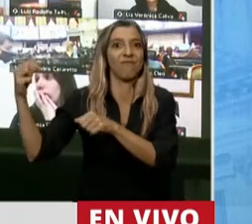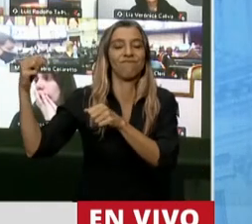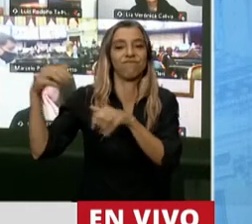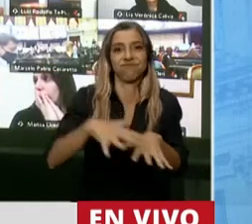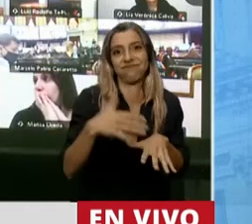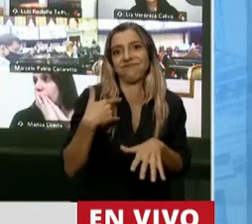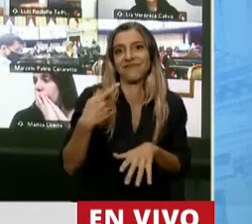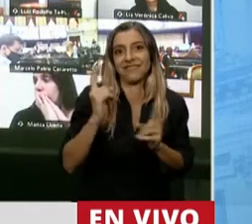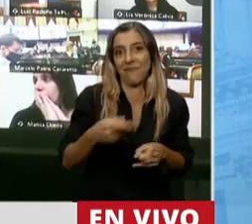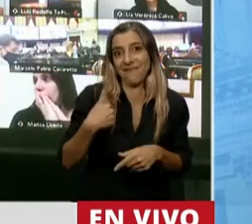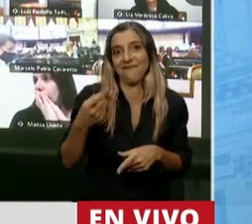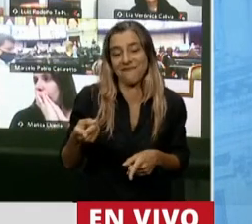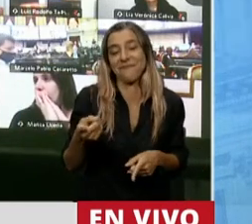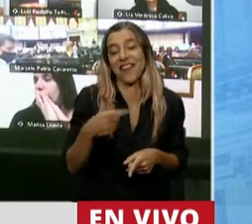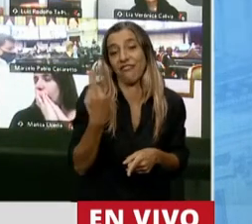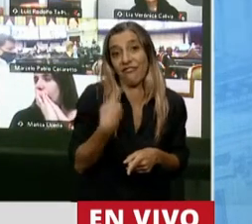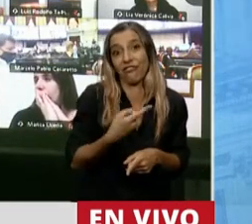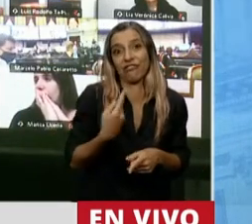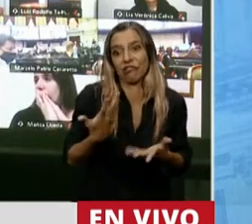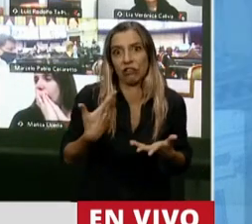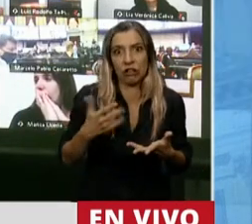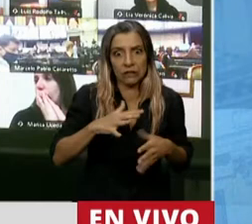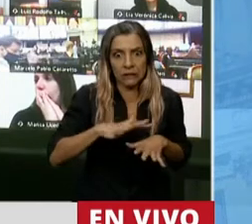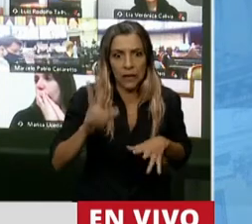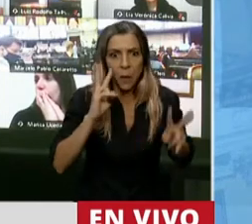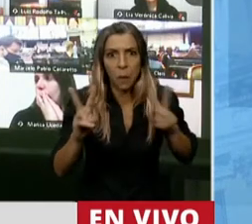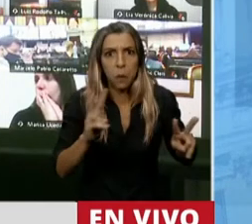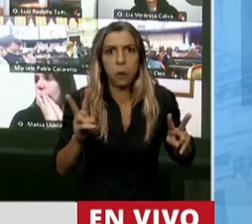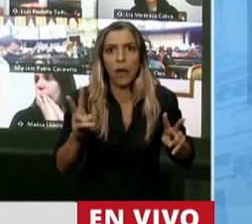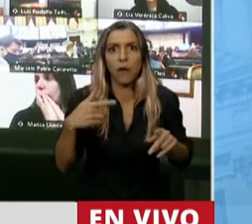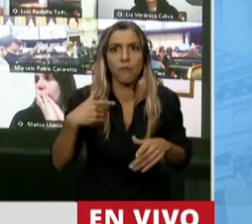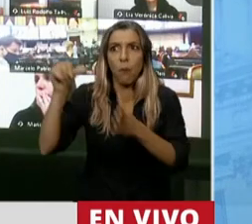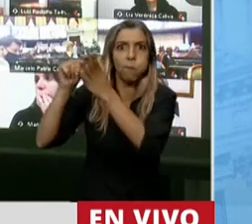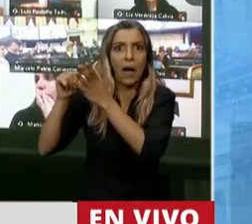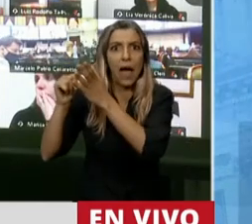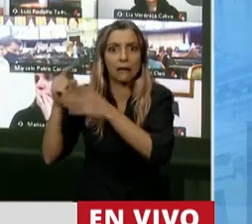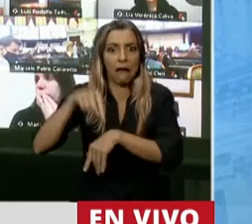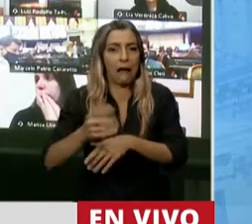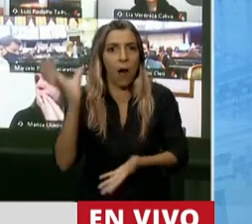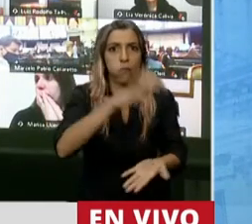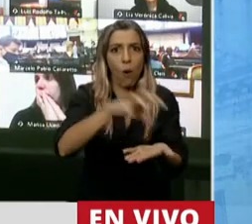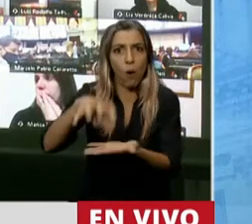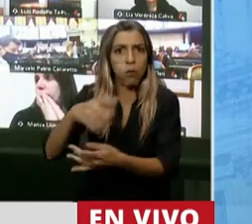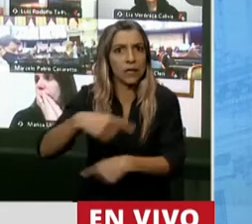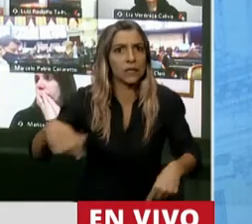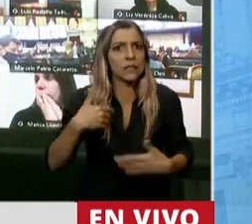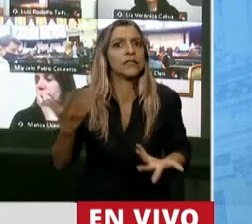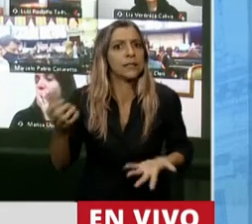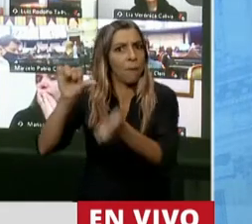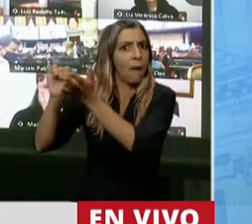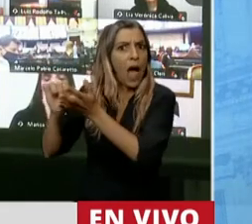tiempo, o que hace tanto tiempo nos vienen dejando estos países que se supone están bastante